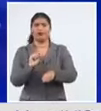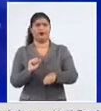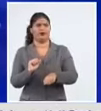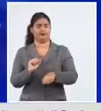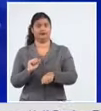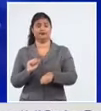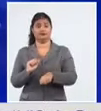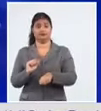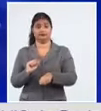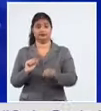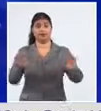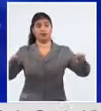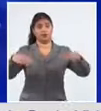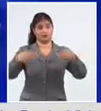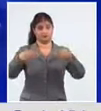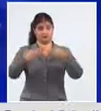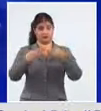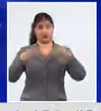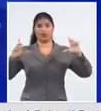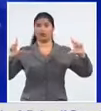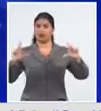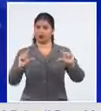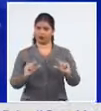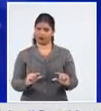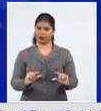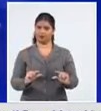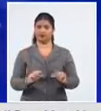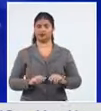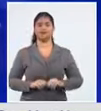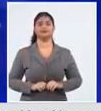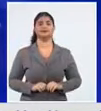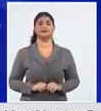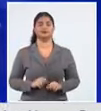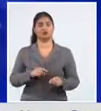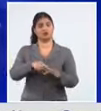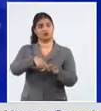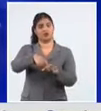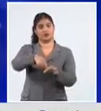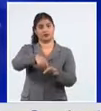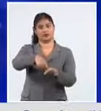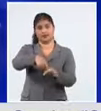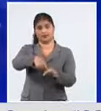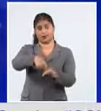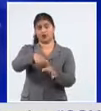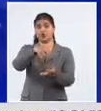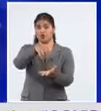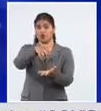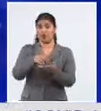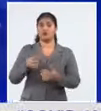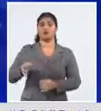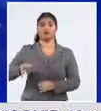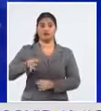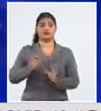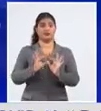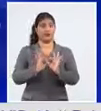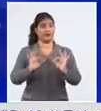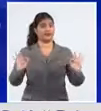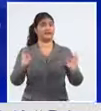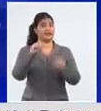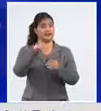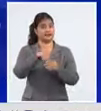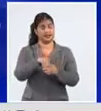Isla de la Juventud, que puede, por determinadas características, adoptar un grupo de medidas de más